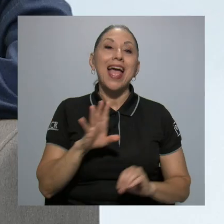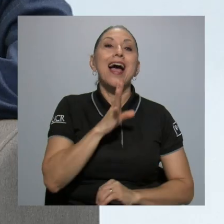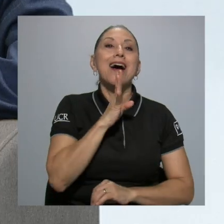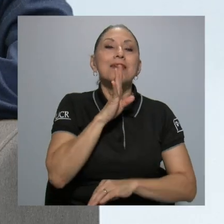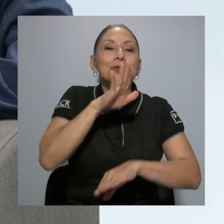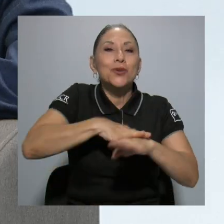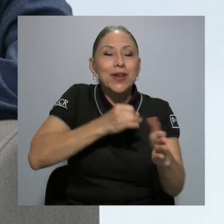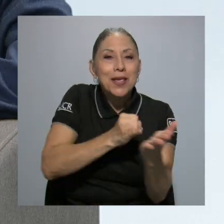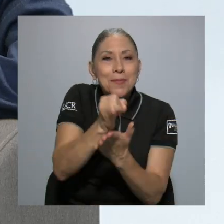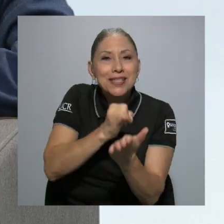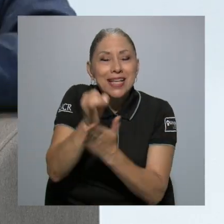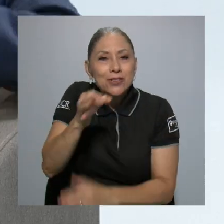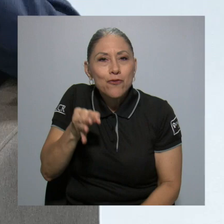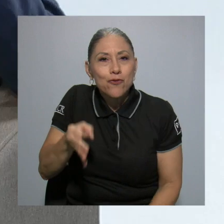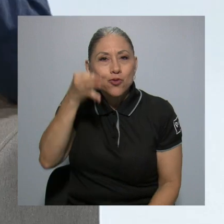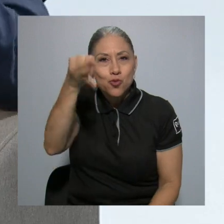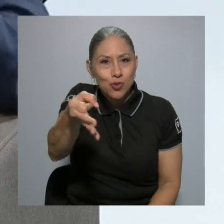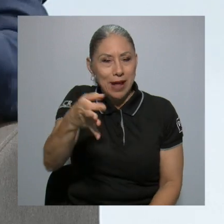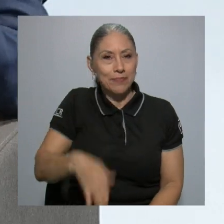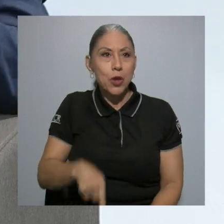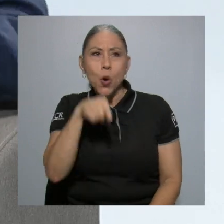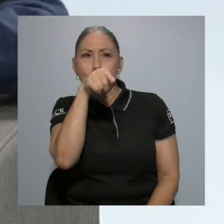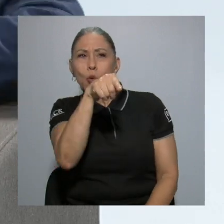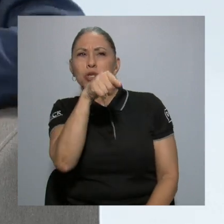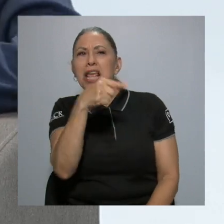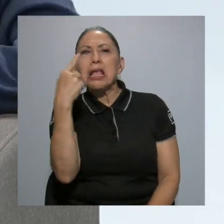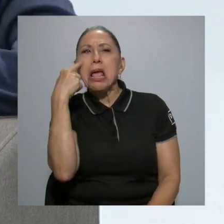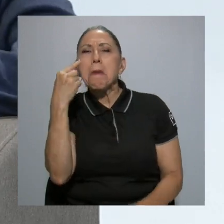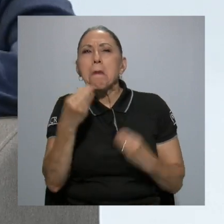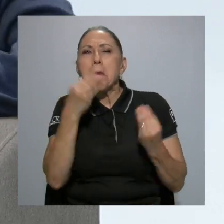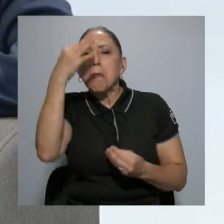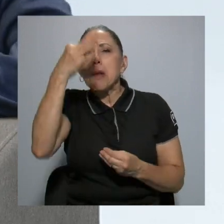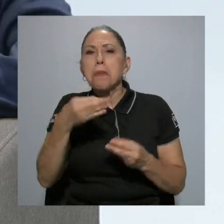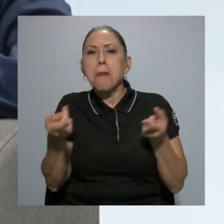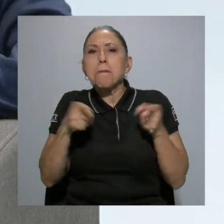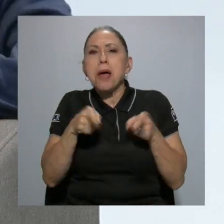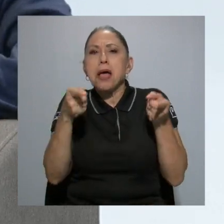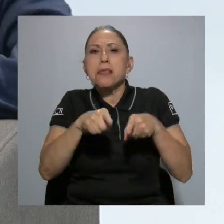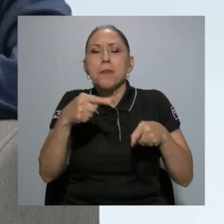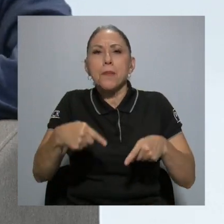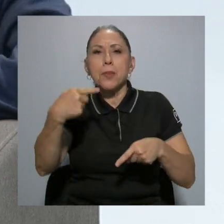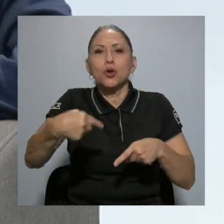futura. ¿Cómo se visualiza usted en los próximos años?